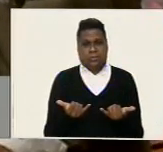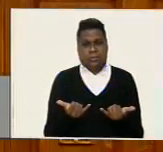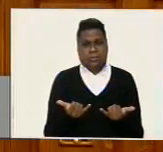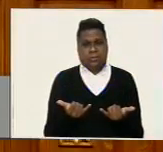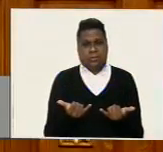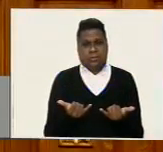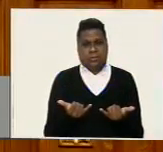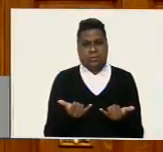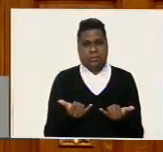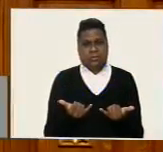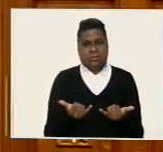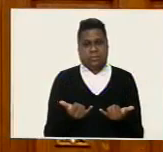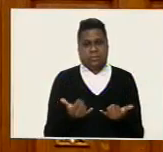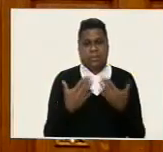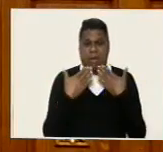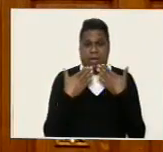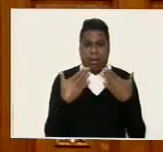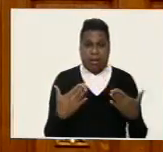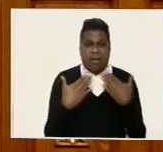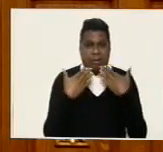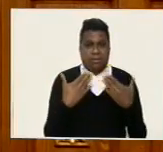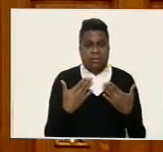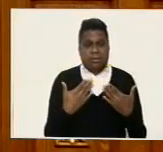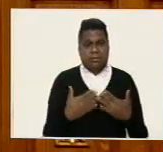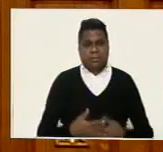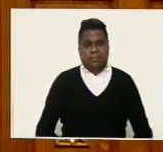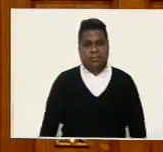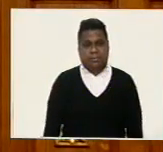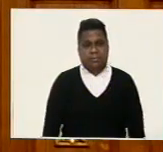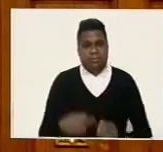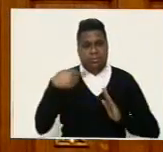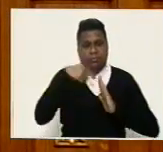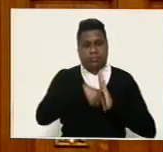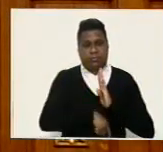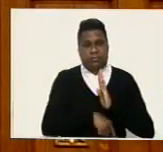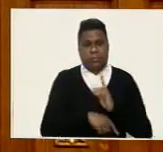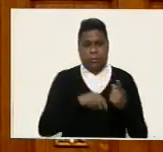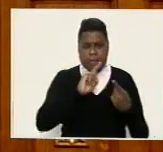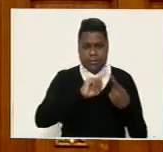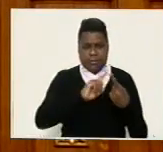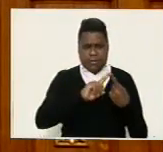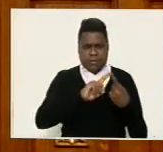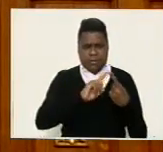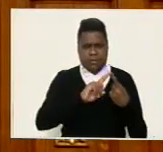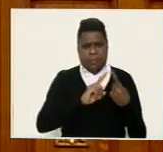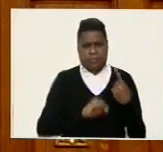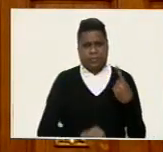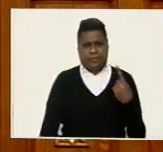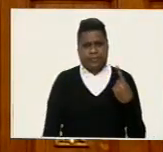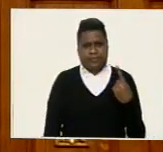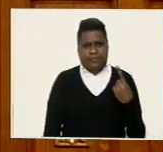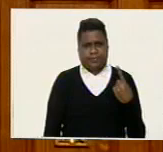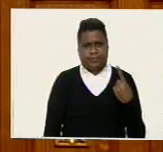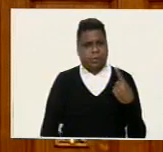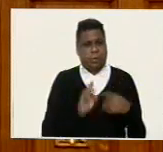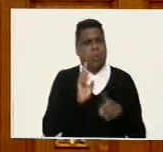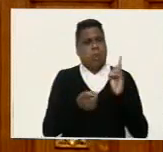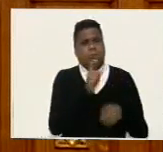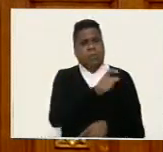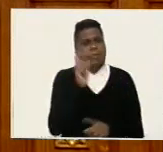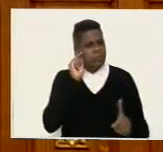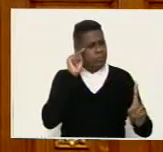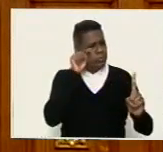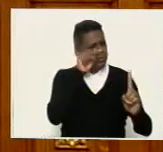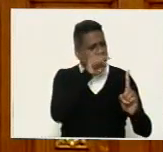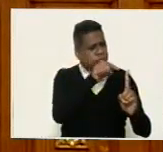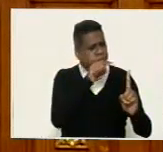un agradecimiento en dos tiempos. El primer tiempo es como lo han señalado algunos otros camaradas